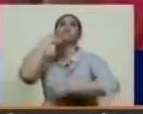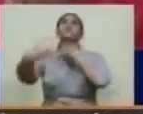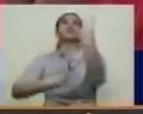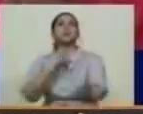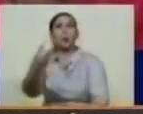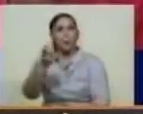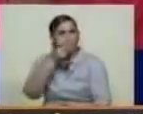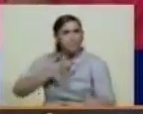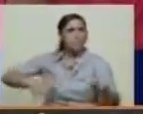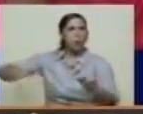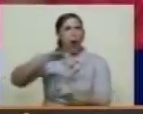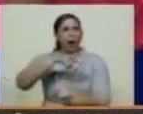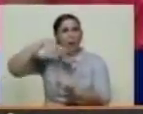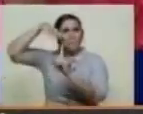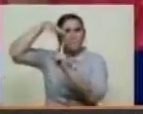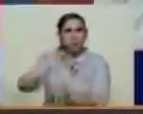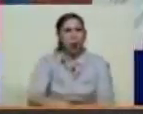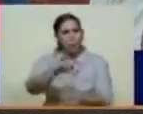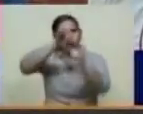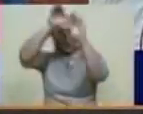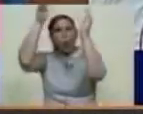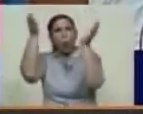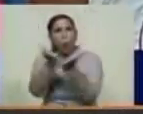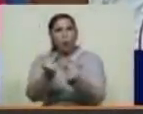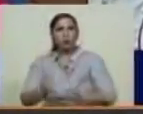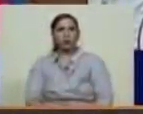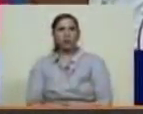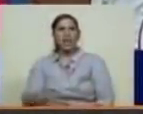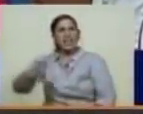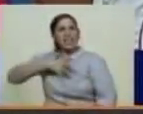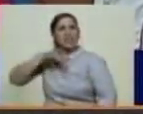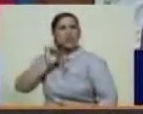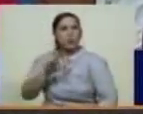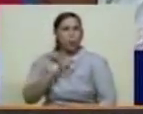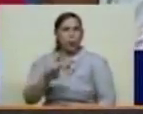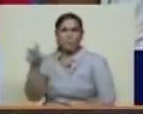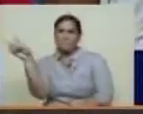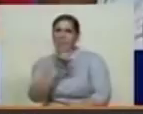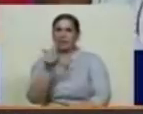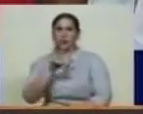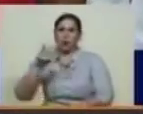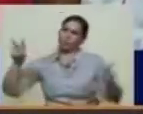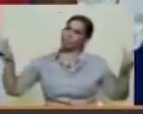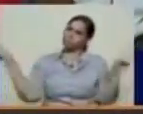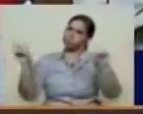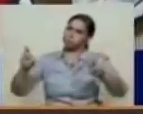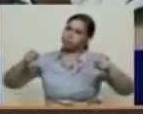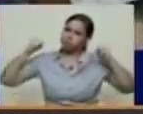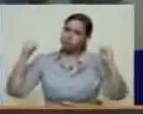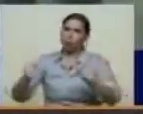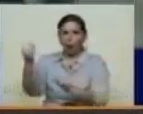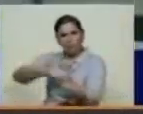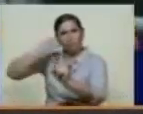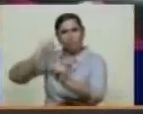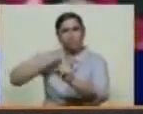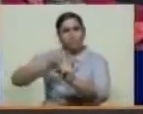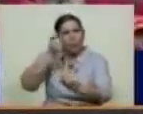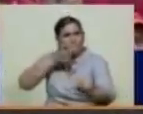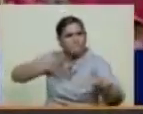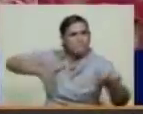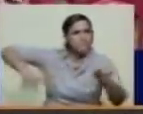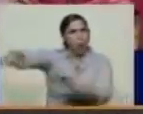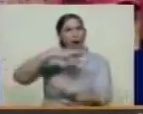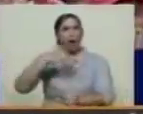pueblos que están siendo oprimidos en el mundo. Les duele que Venezuela sea vanguardia de las luchas de los pueblos que quieren